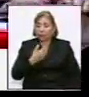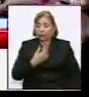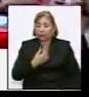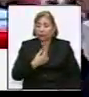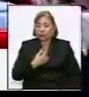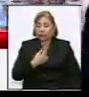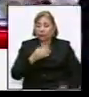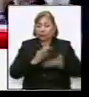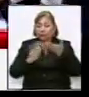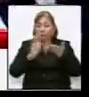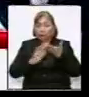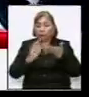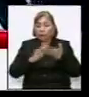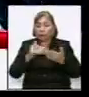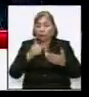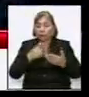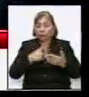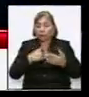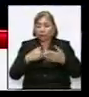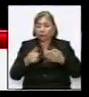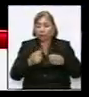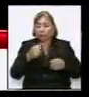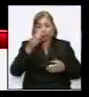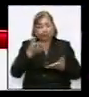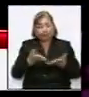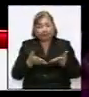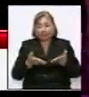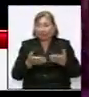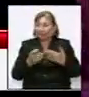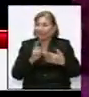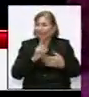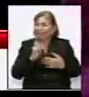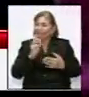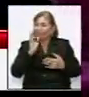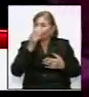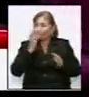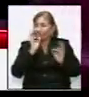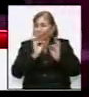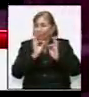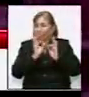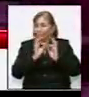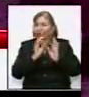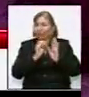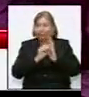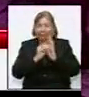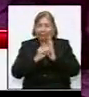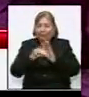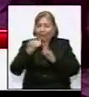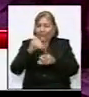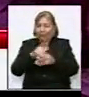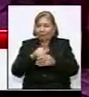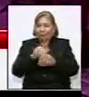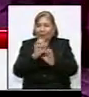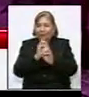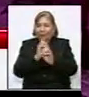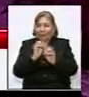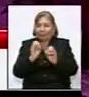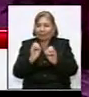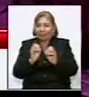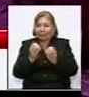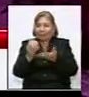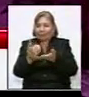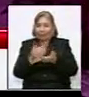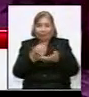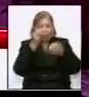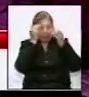discúlpeme no se necesitaría capello no me parece tan correcto de que vayamos a votación sin antes mencionar lo que hemos recogido